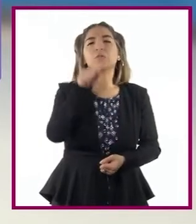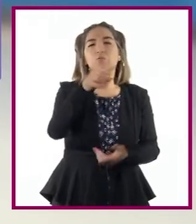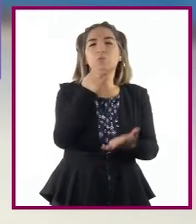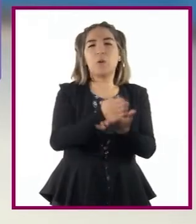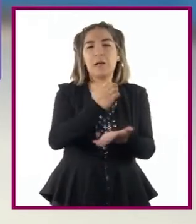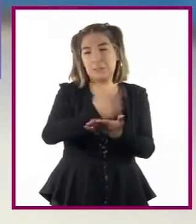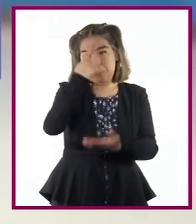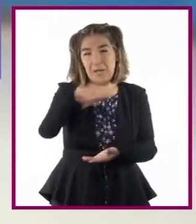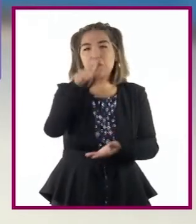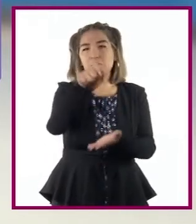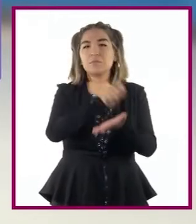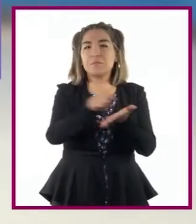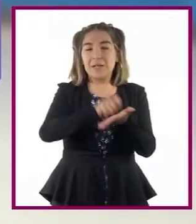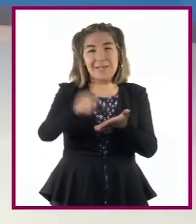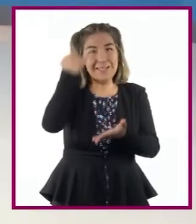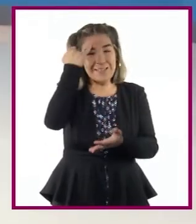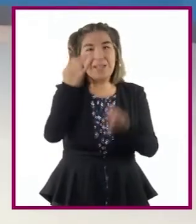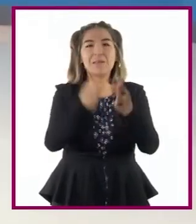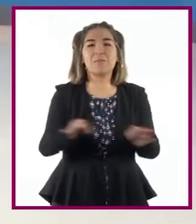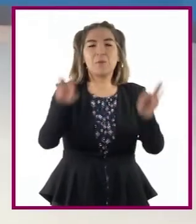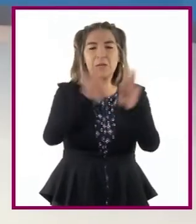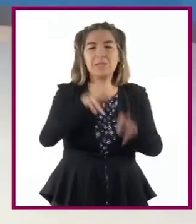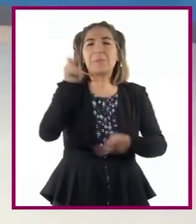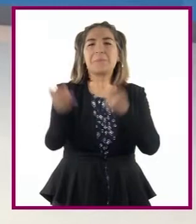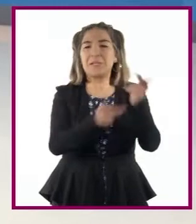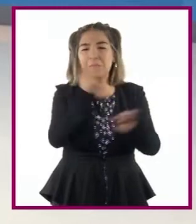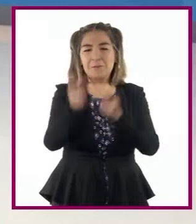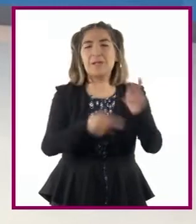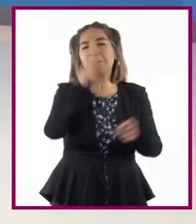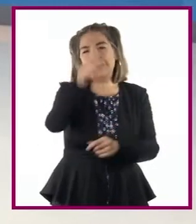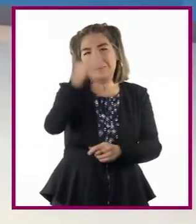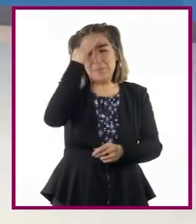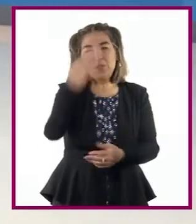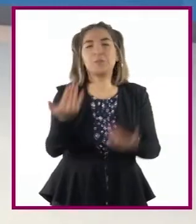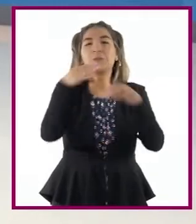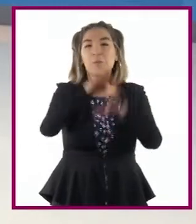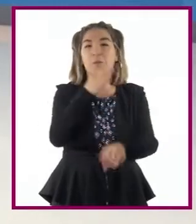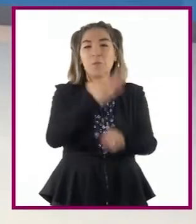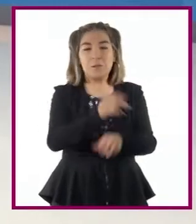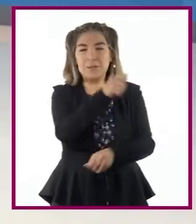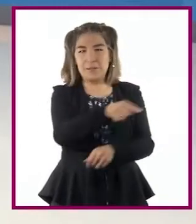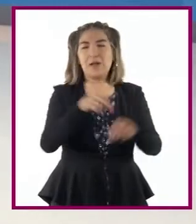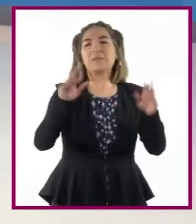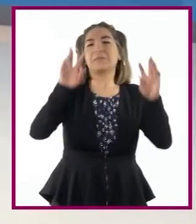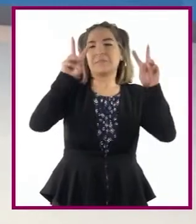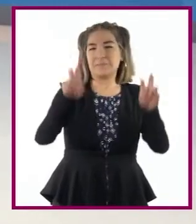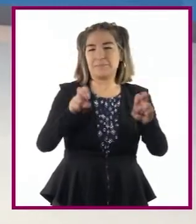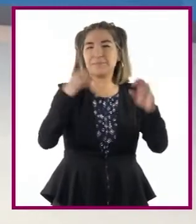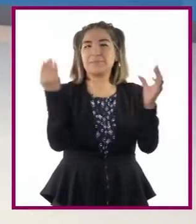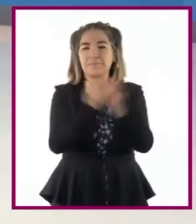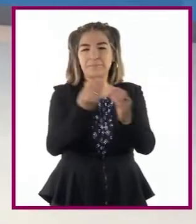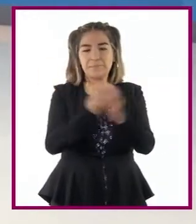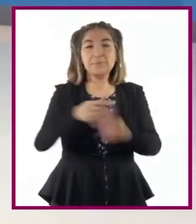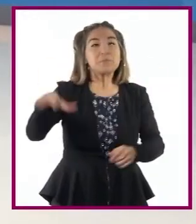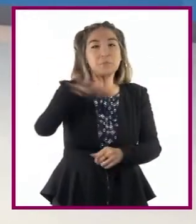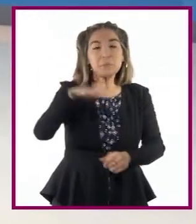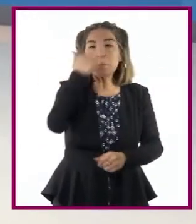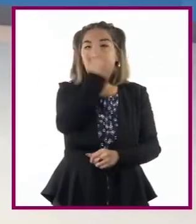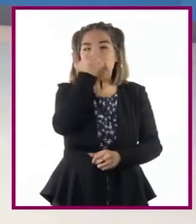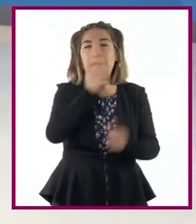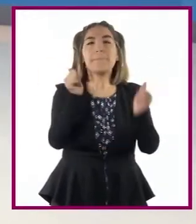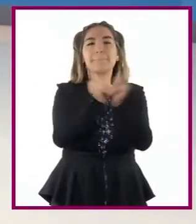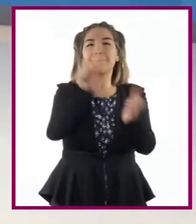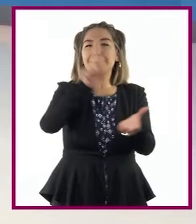para que anoten las ideas principales, preguntas y reflexiones que surjan en esta sesión. A las alumnas y alumnos